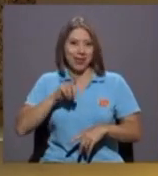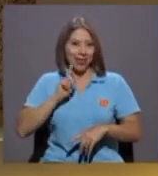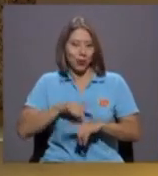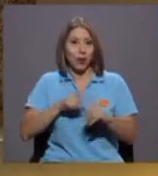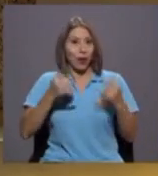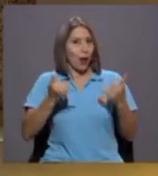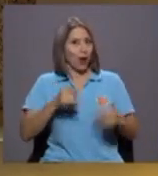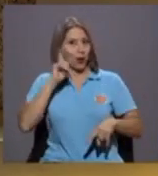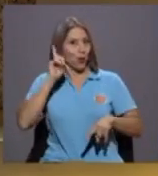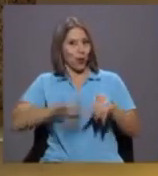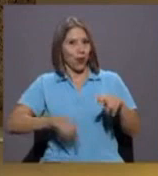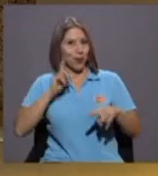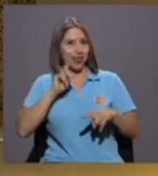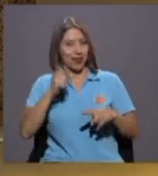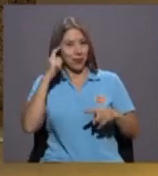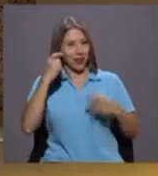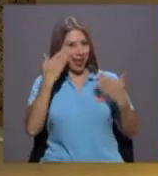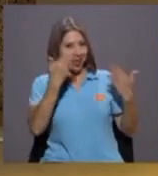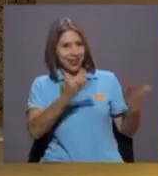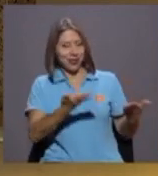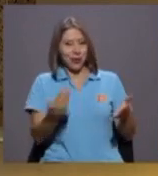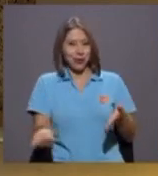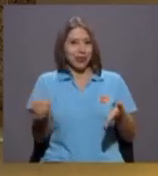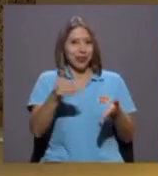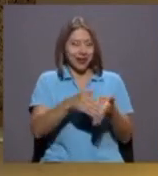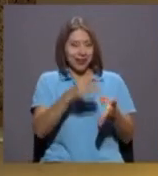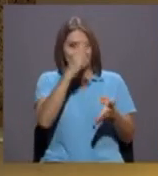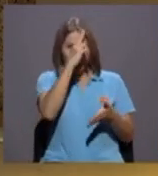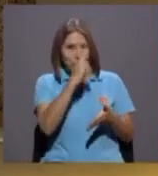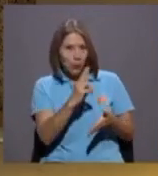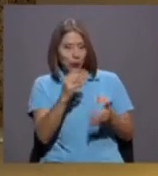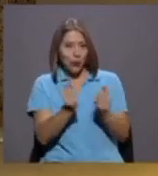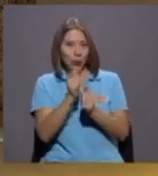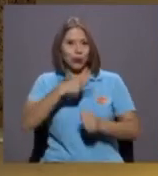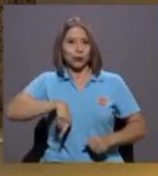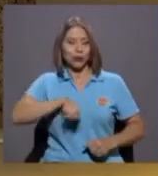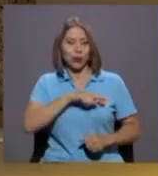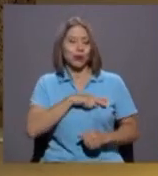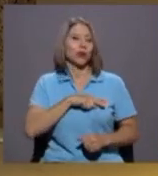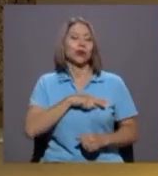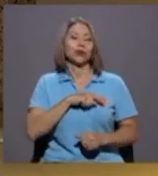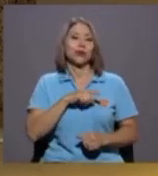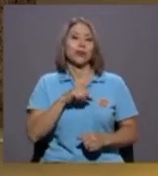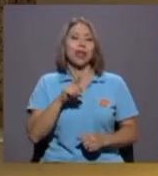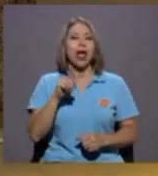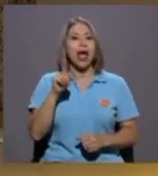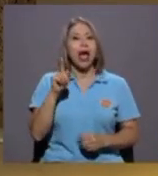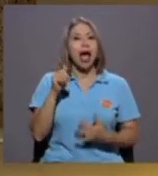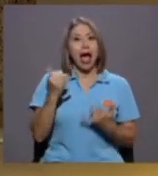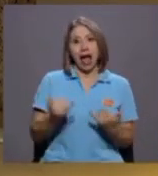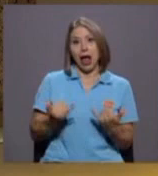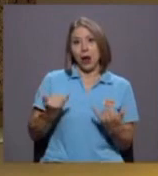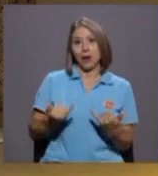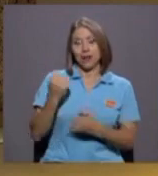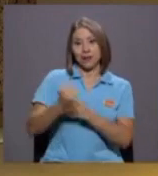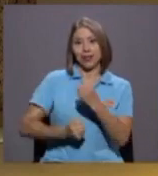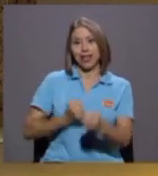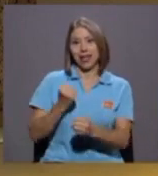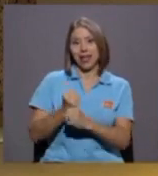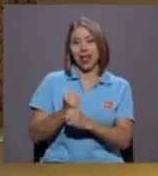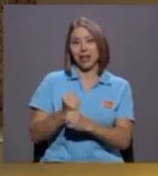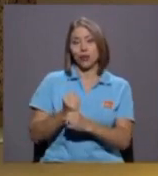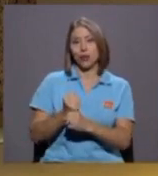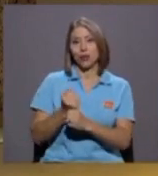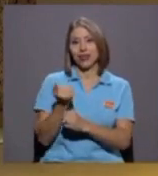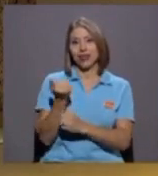porque tengo el privilegio de volver a tener con nosotros ahora en el año 19 del